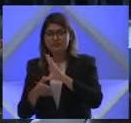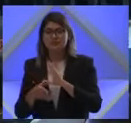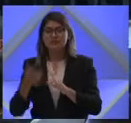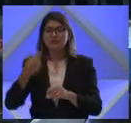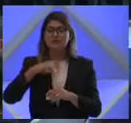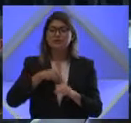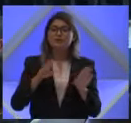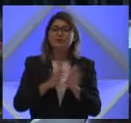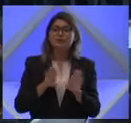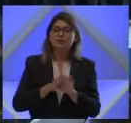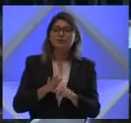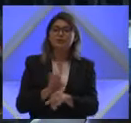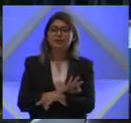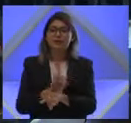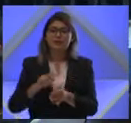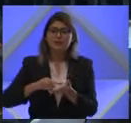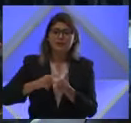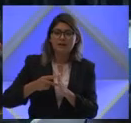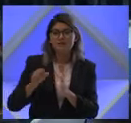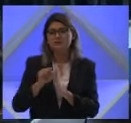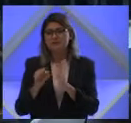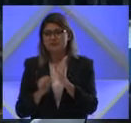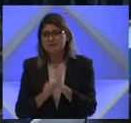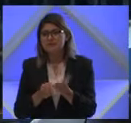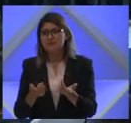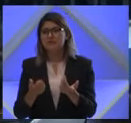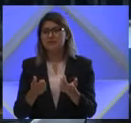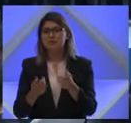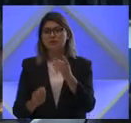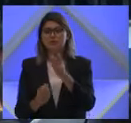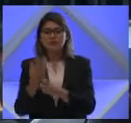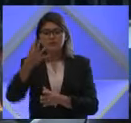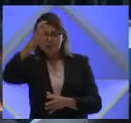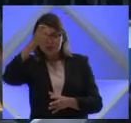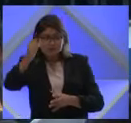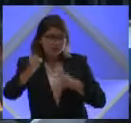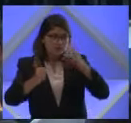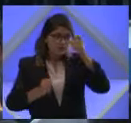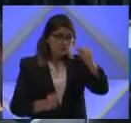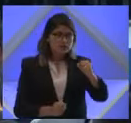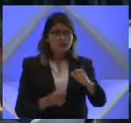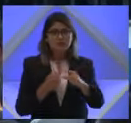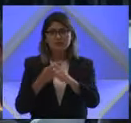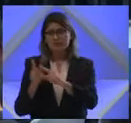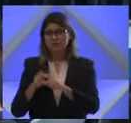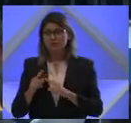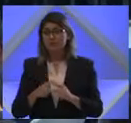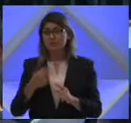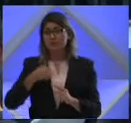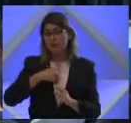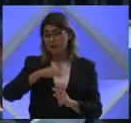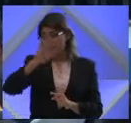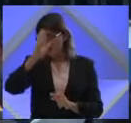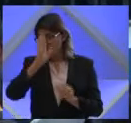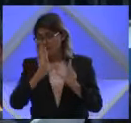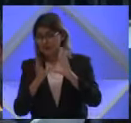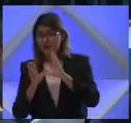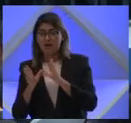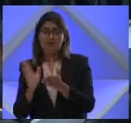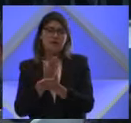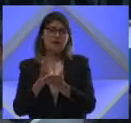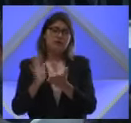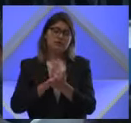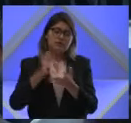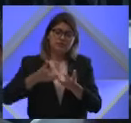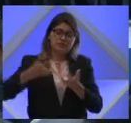sistemas y ahondar en nuevos conceptos y ver a los satélites no como un ente aparte como un sistema